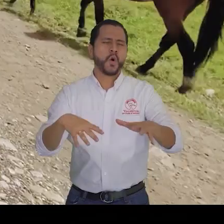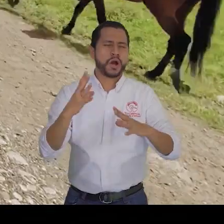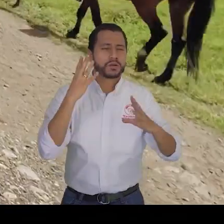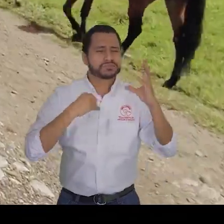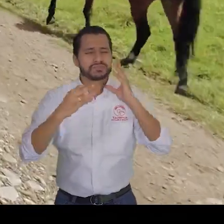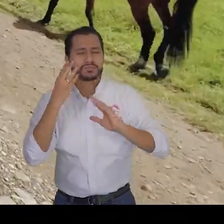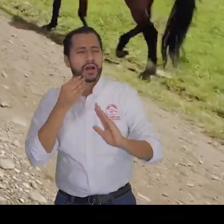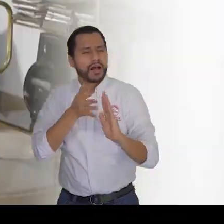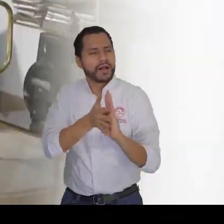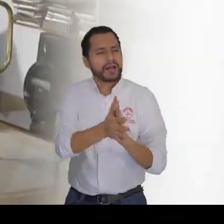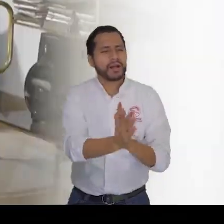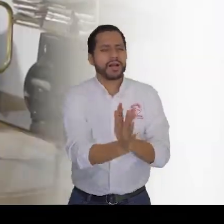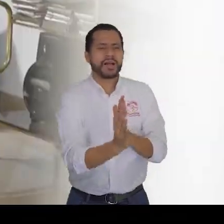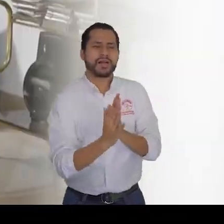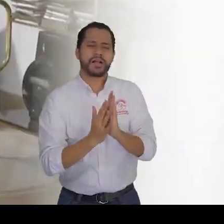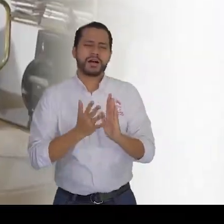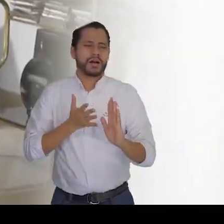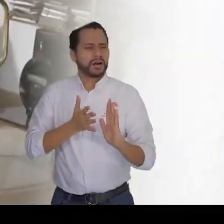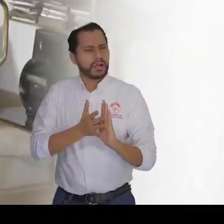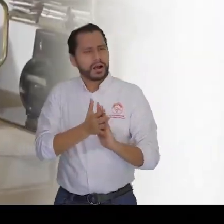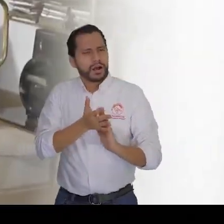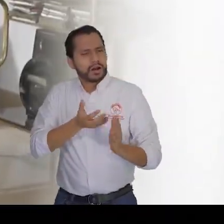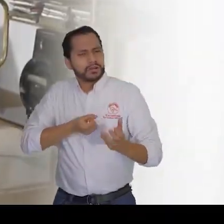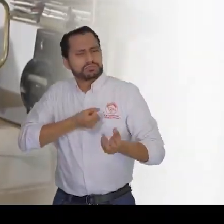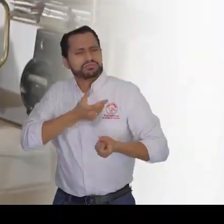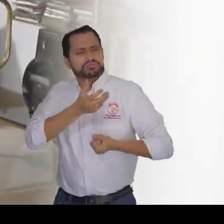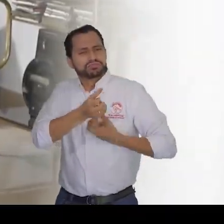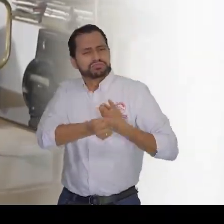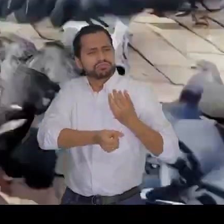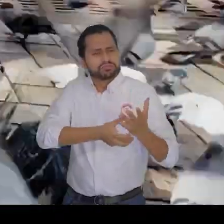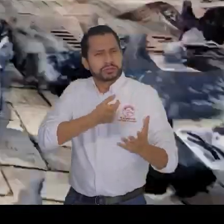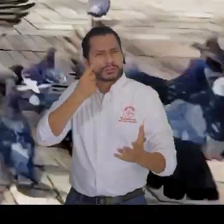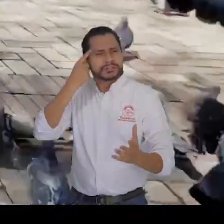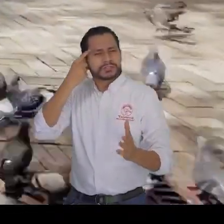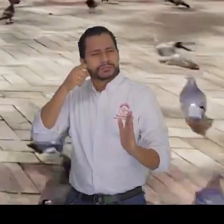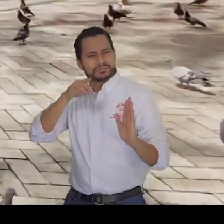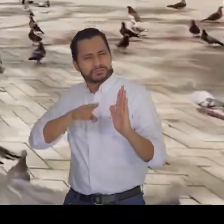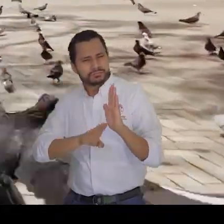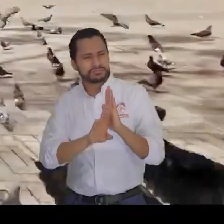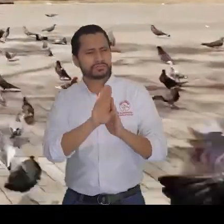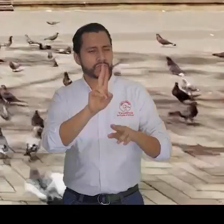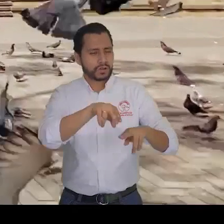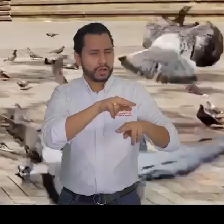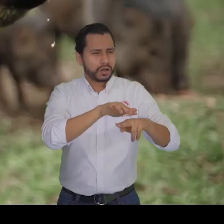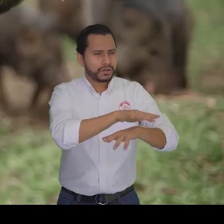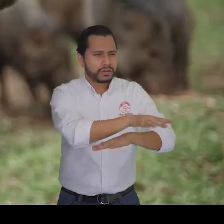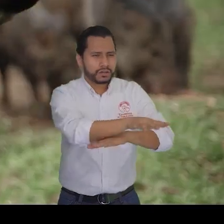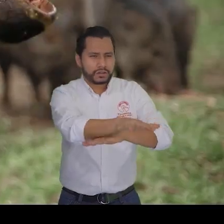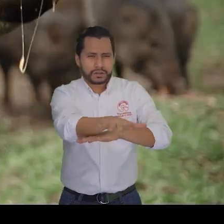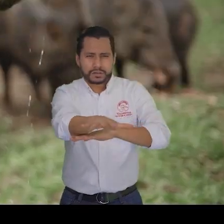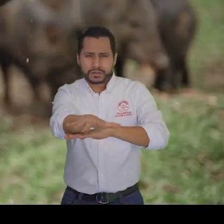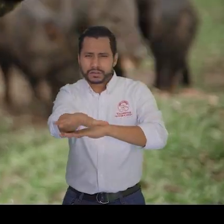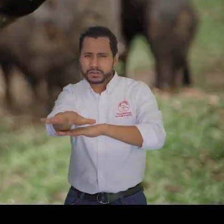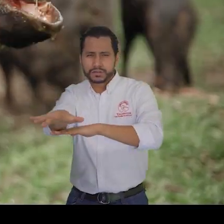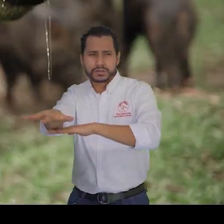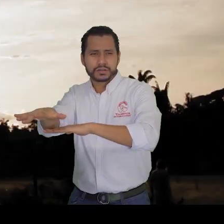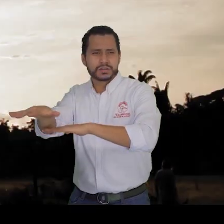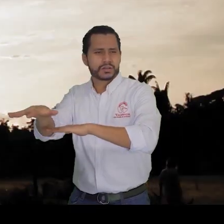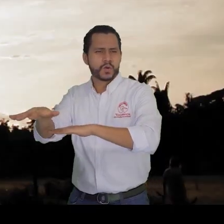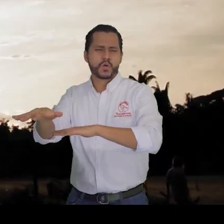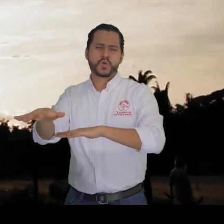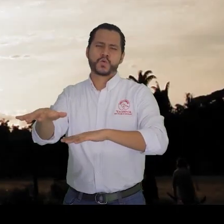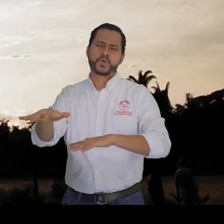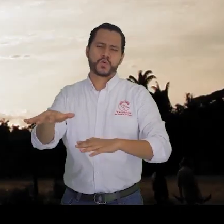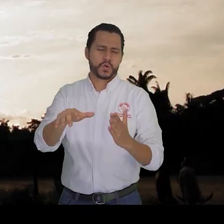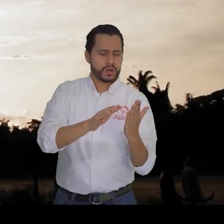vivencias y narrativas de sus pobladores, bajo las dialécticas del desarrollo y la insondable naturaleza.